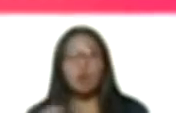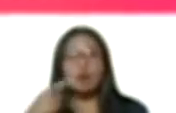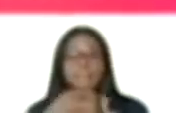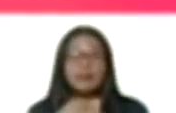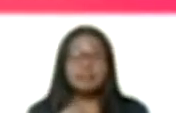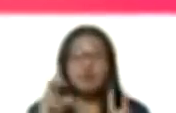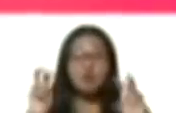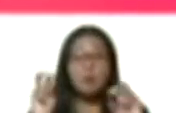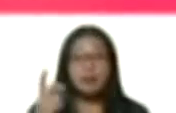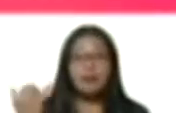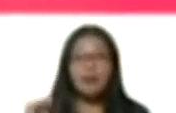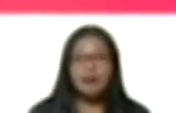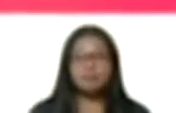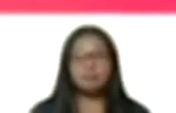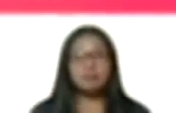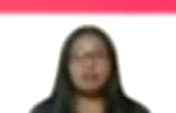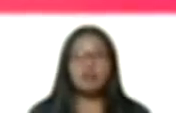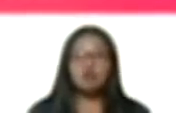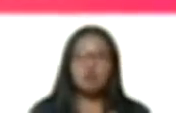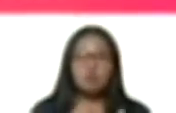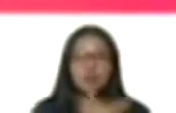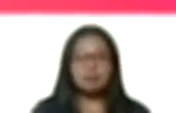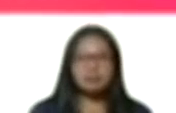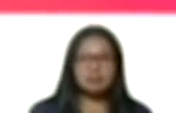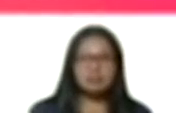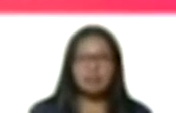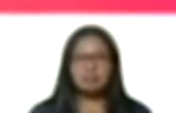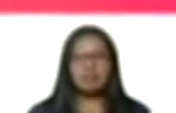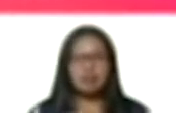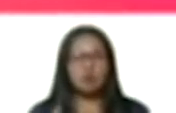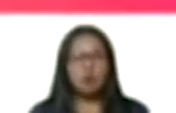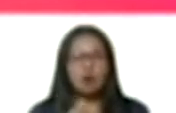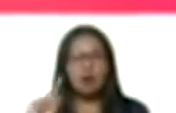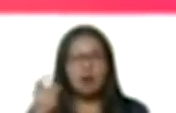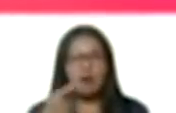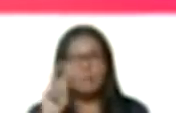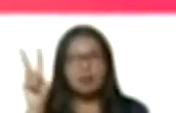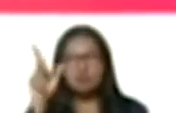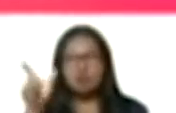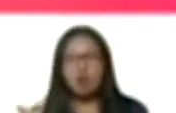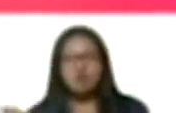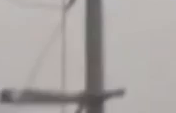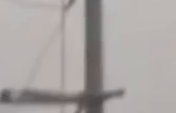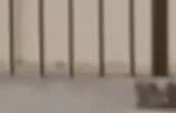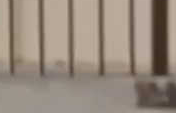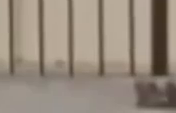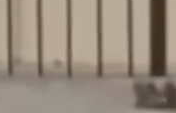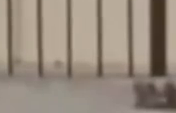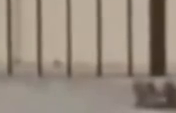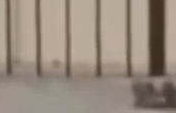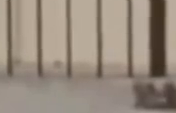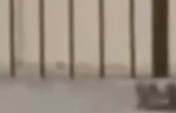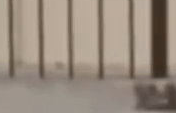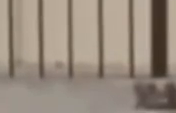que propongo a la Comisión Presidencial. Suministrar el gas venezolano a México. Para el